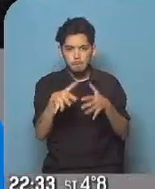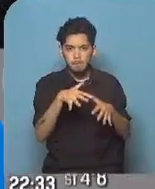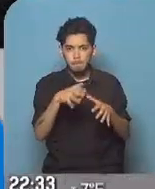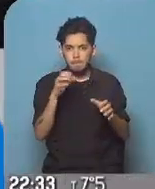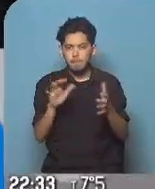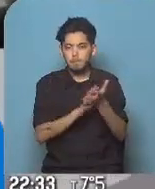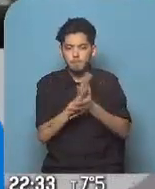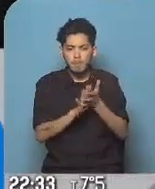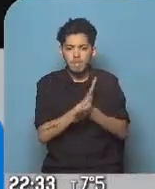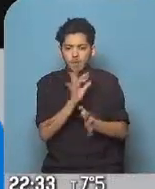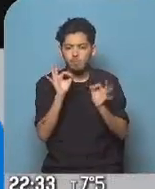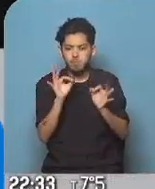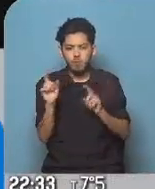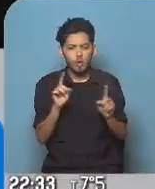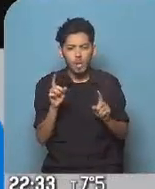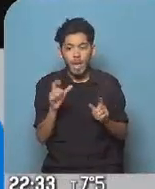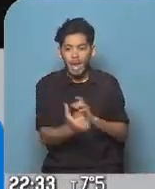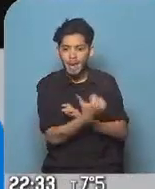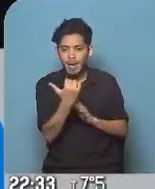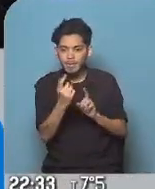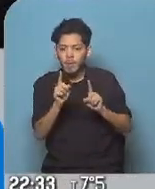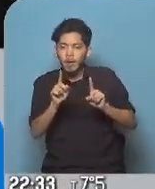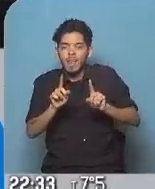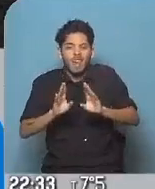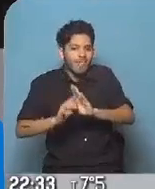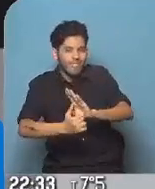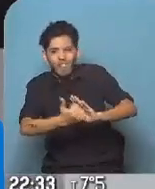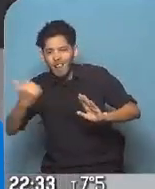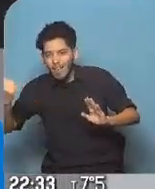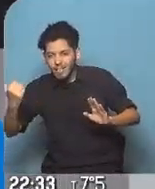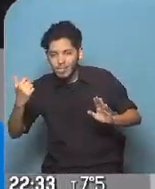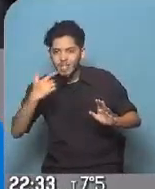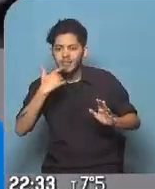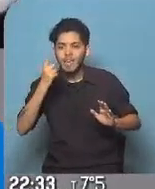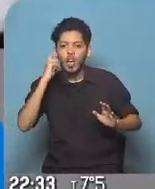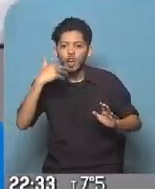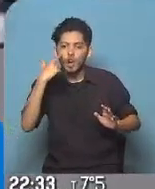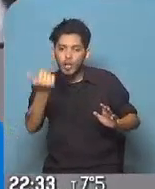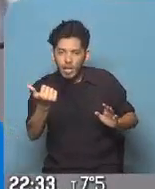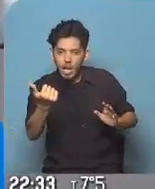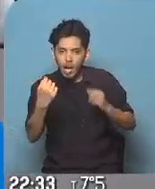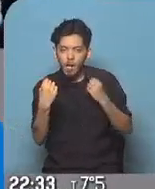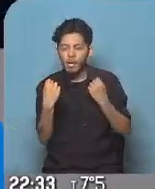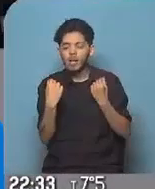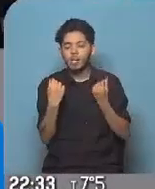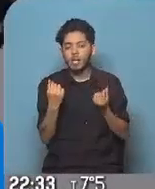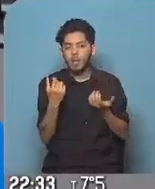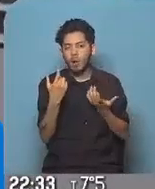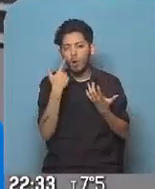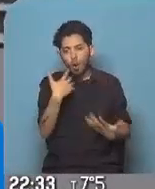del todo superado, al menos en el este del este de Alemania, que es Sajonia, donde evidentemente no se